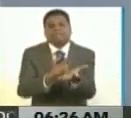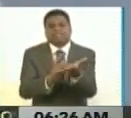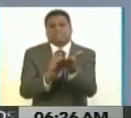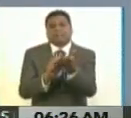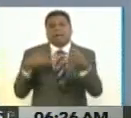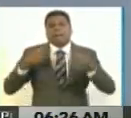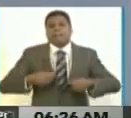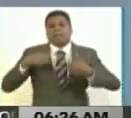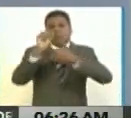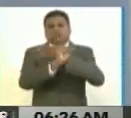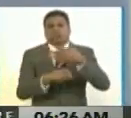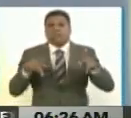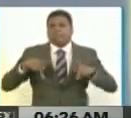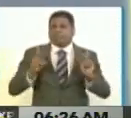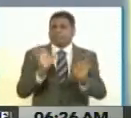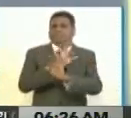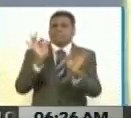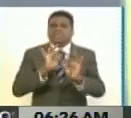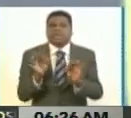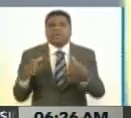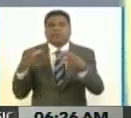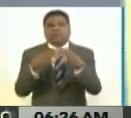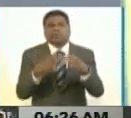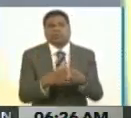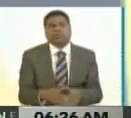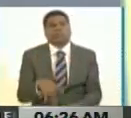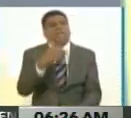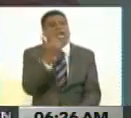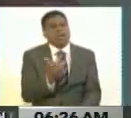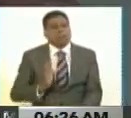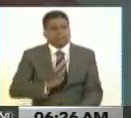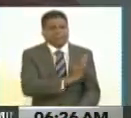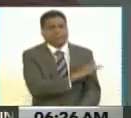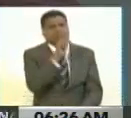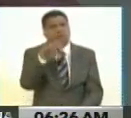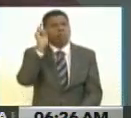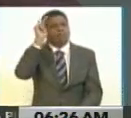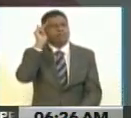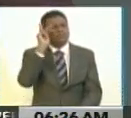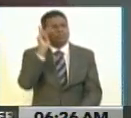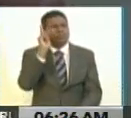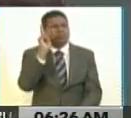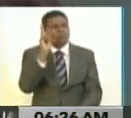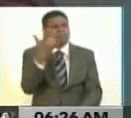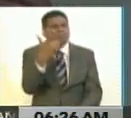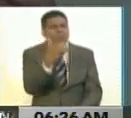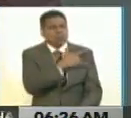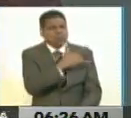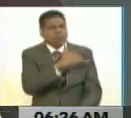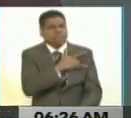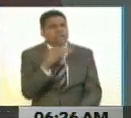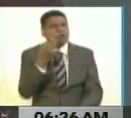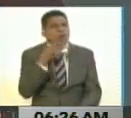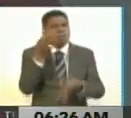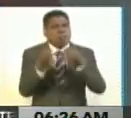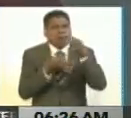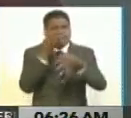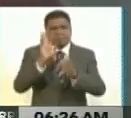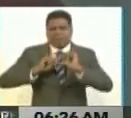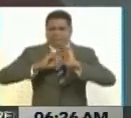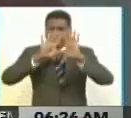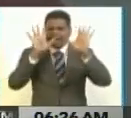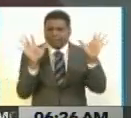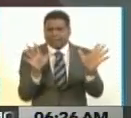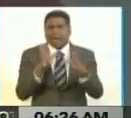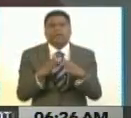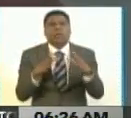no se lo permitió el bloque legislativo. Fernando, tú eres profesor universitario y nosotros, ¿cómo le explicamos a la gente común